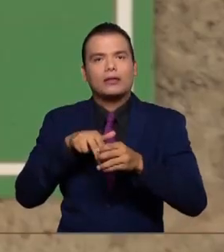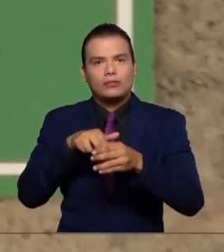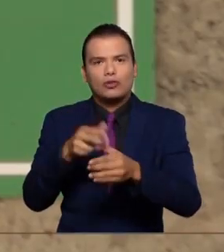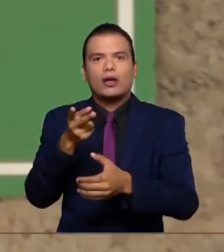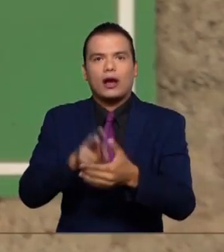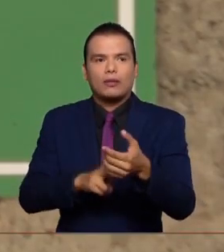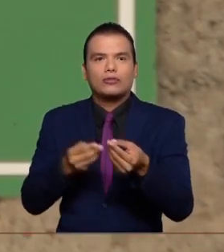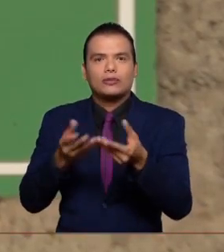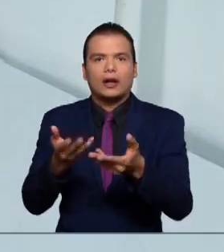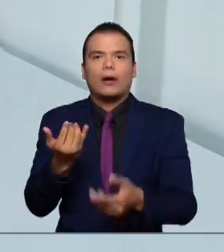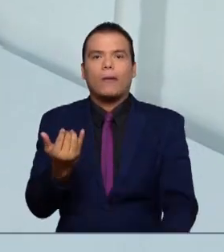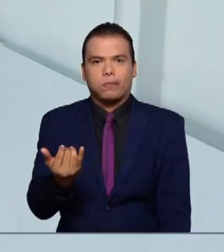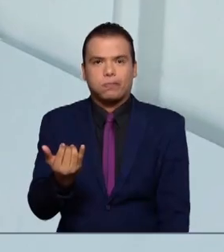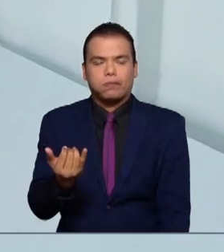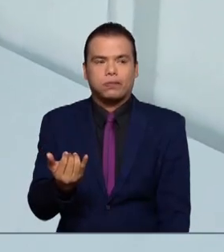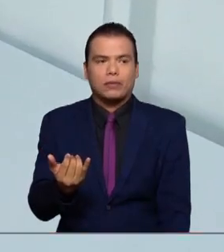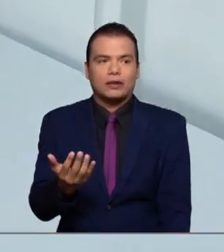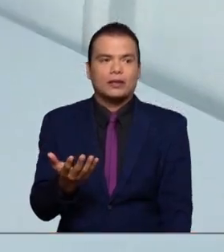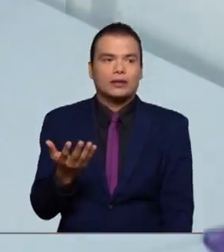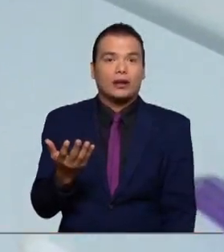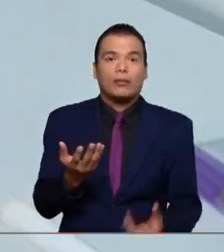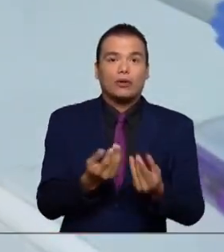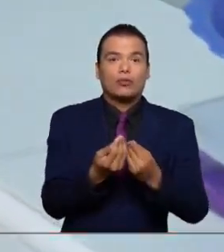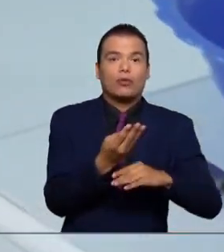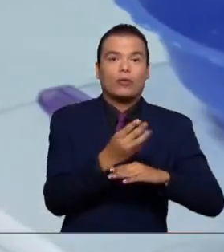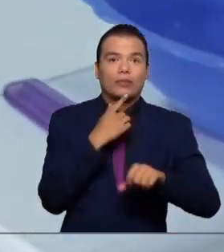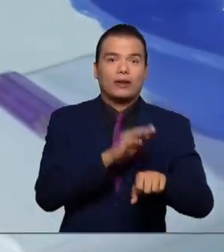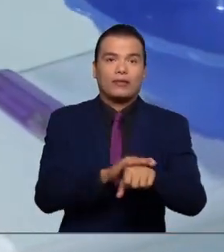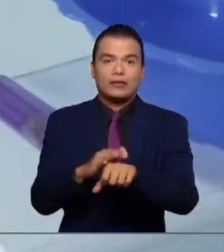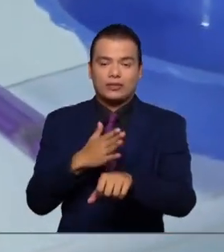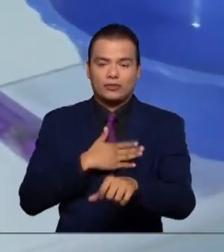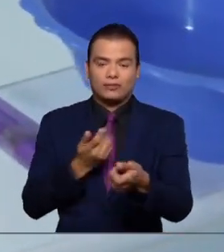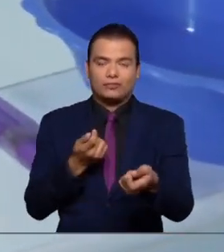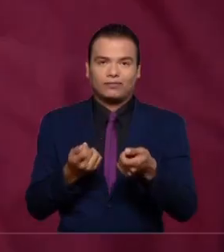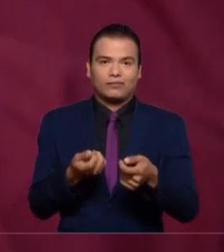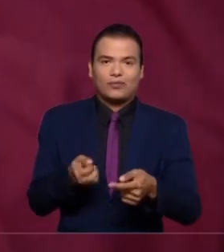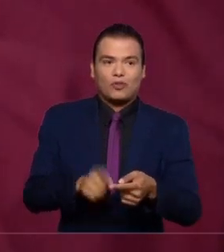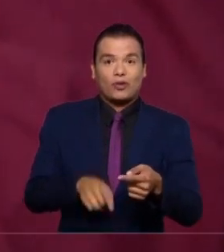delito informático, la solución se escapa a su control. Resta que la alcaldía de